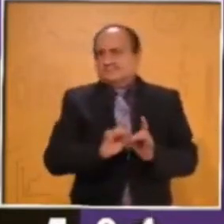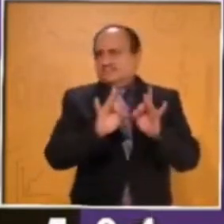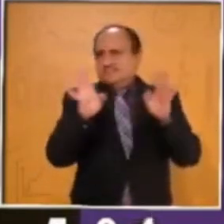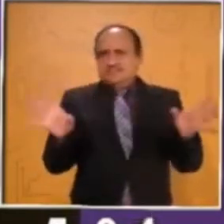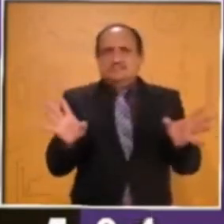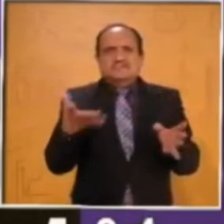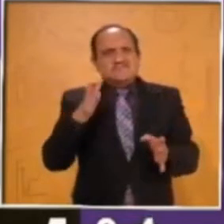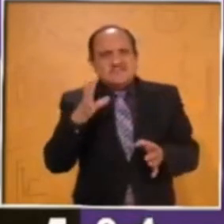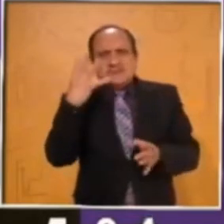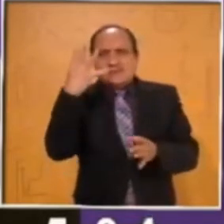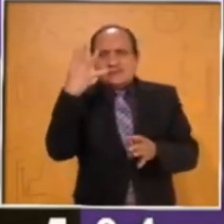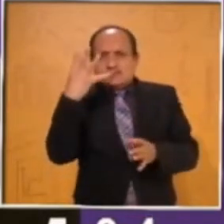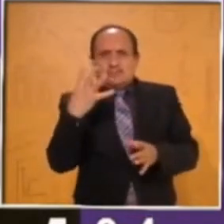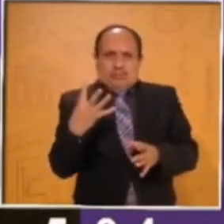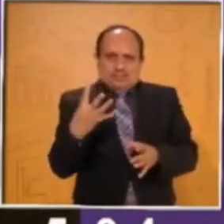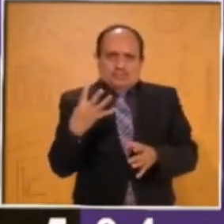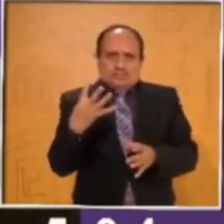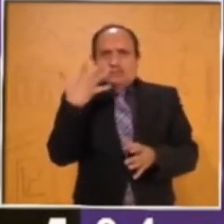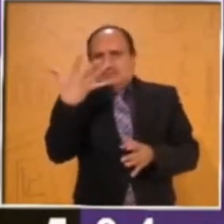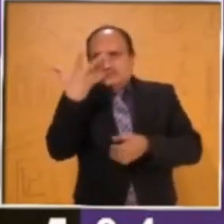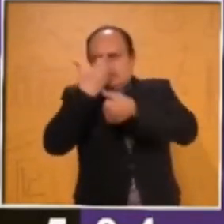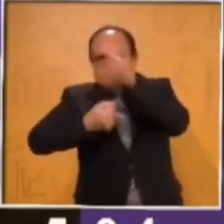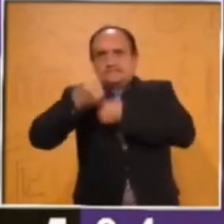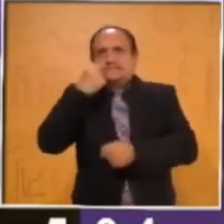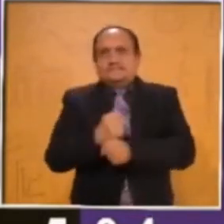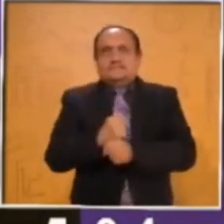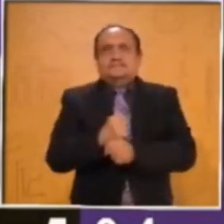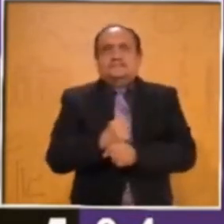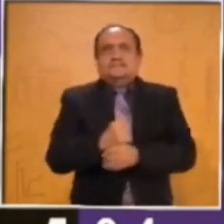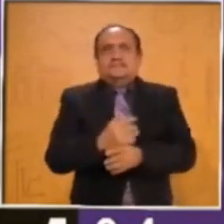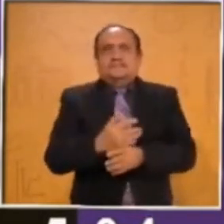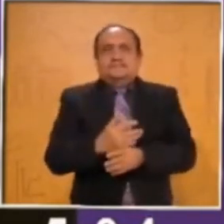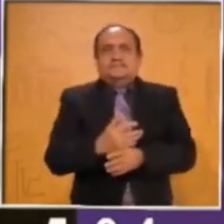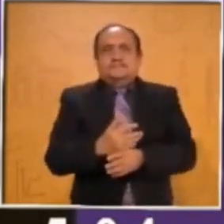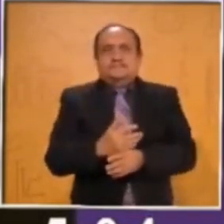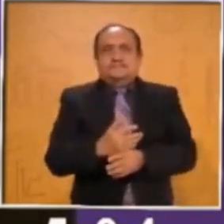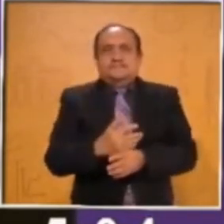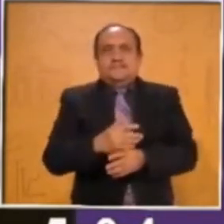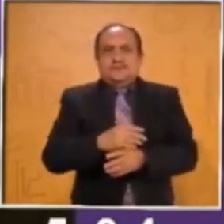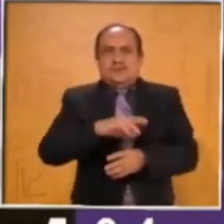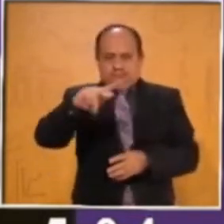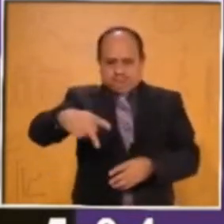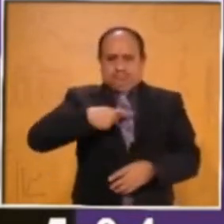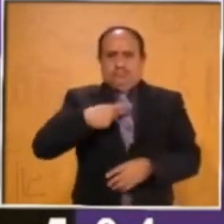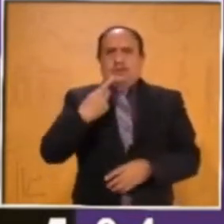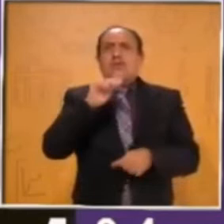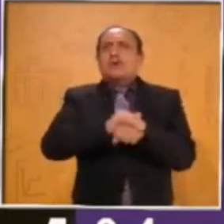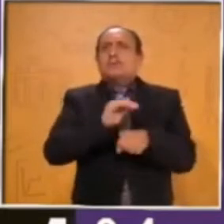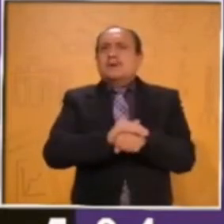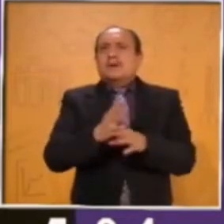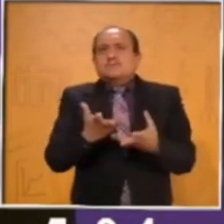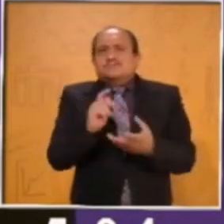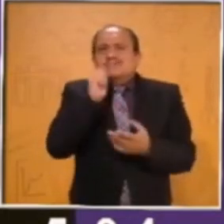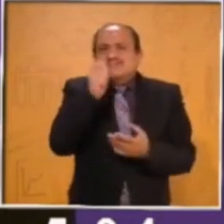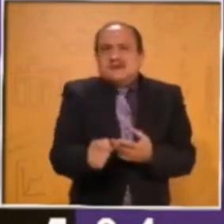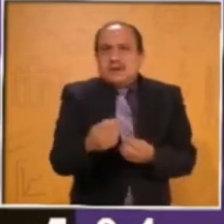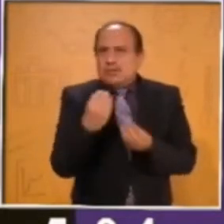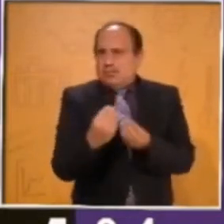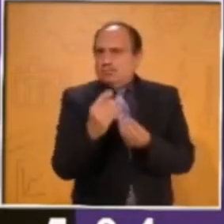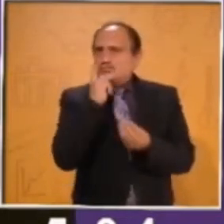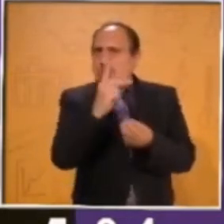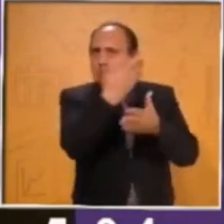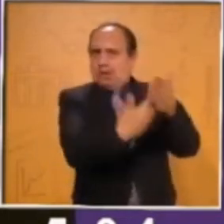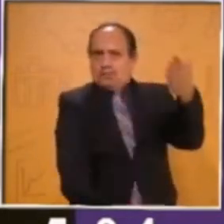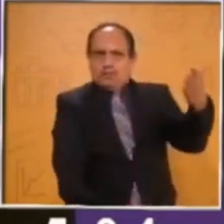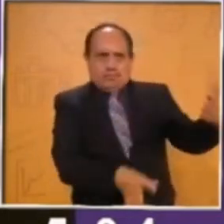unos 4 o 5 años, me pregunta un amigo que cómo sé el significado de tantas palabras.